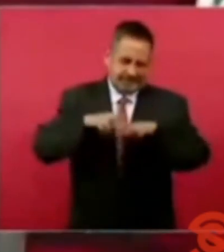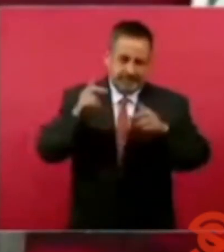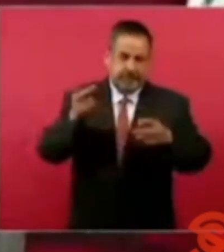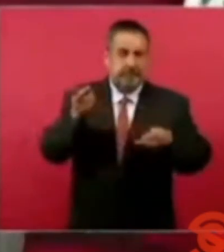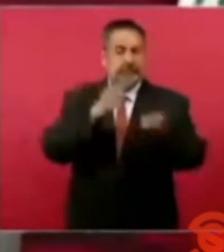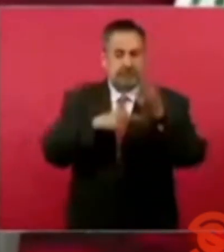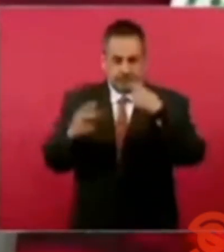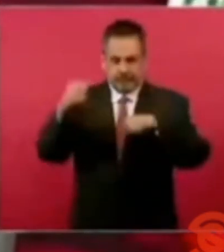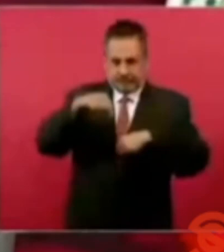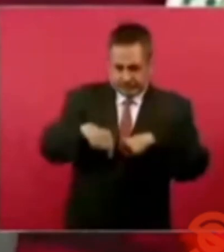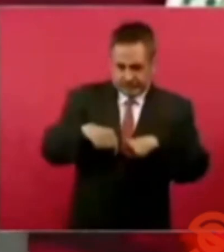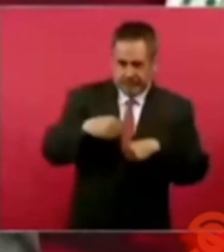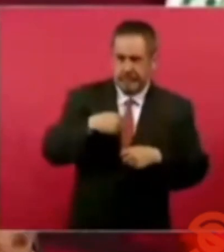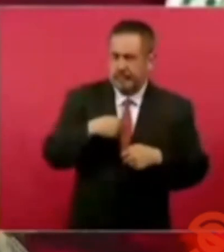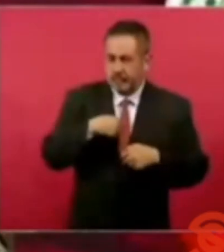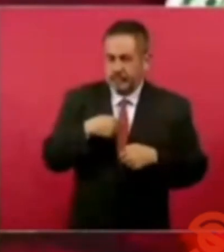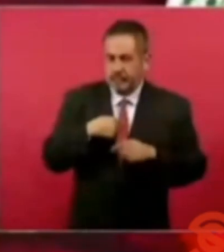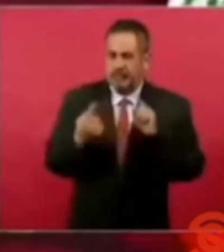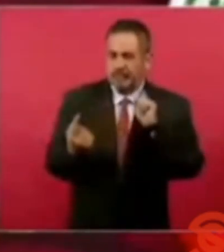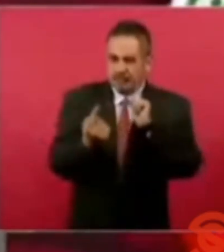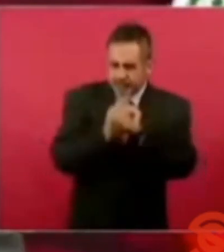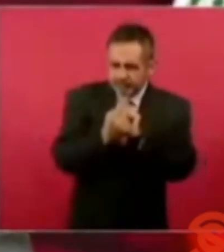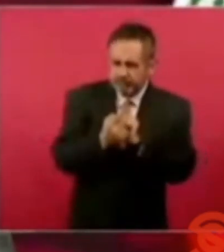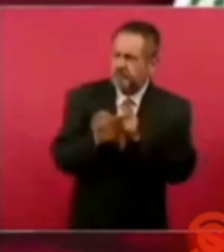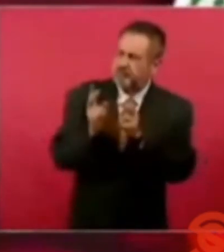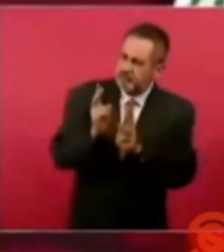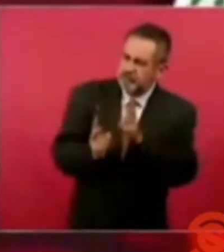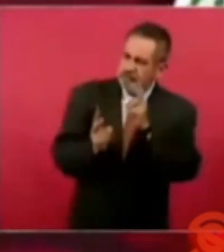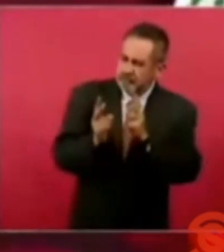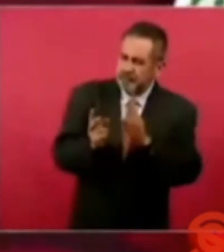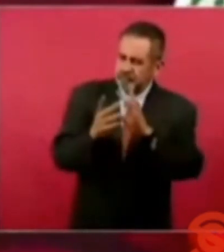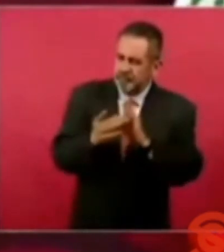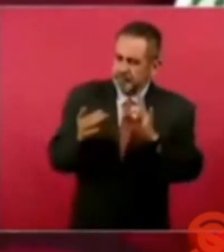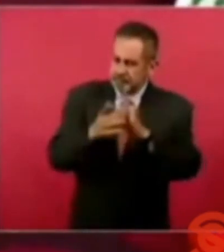de que en la crisis